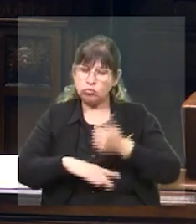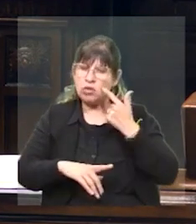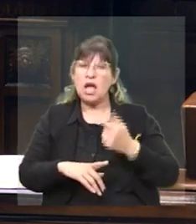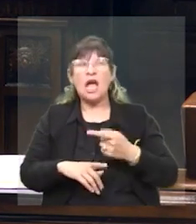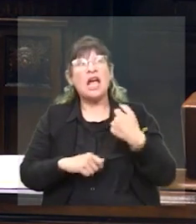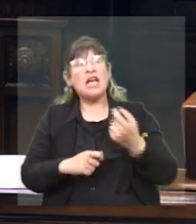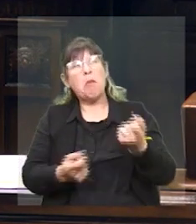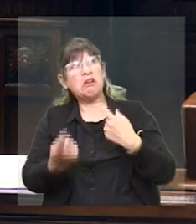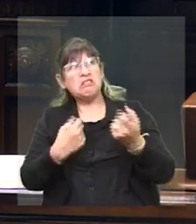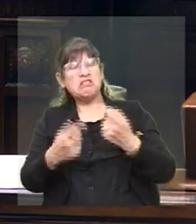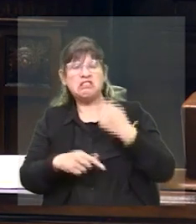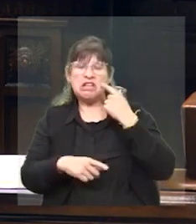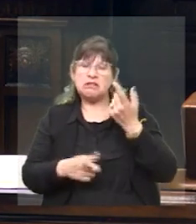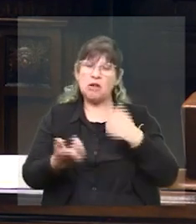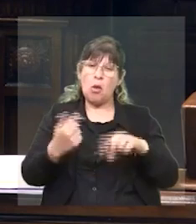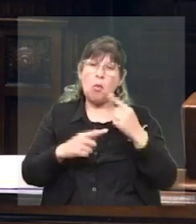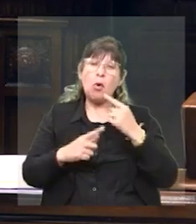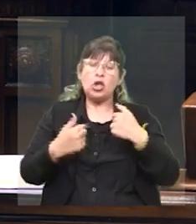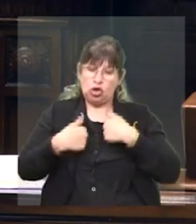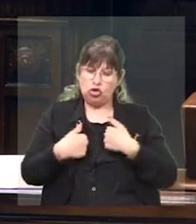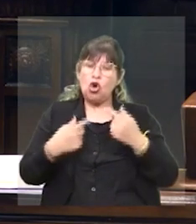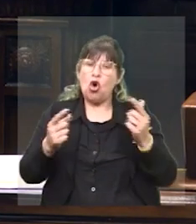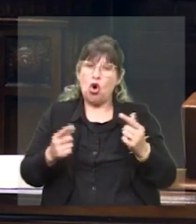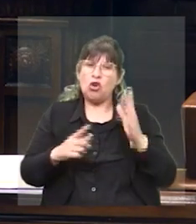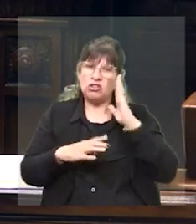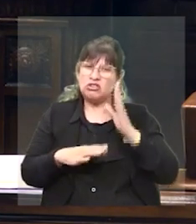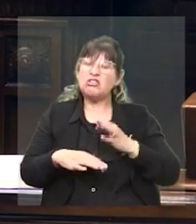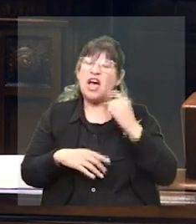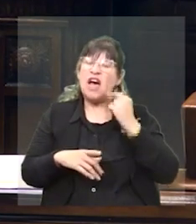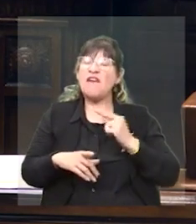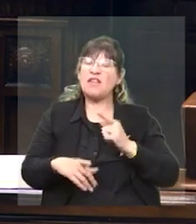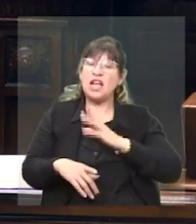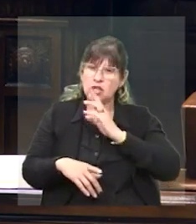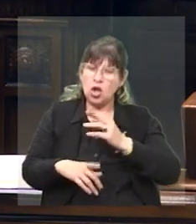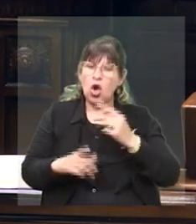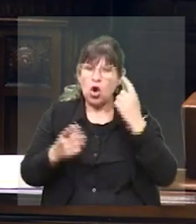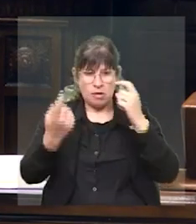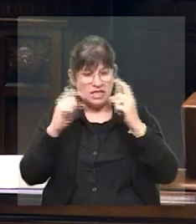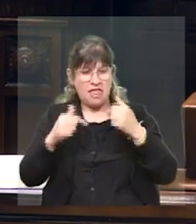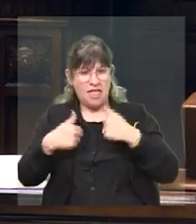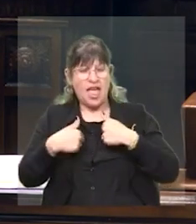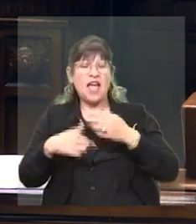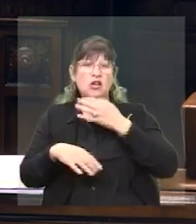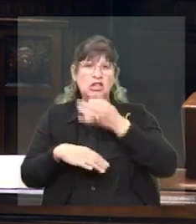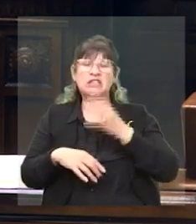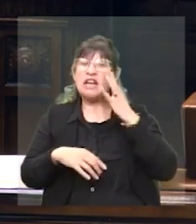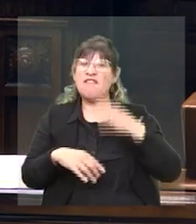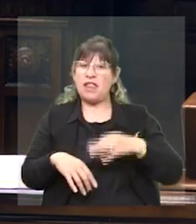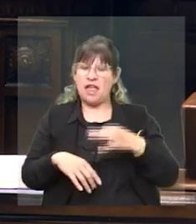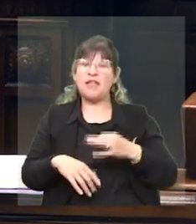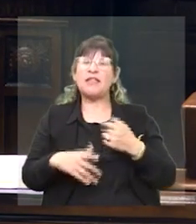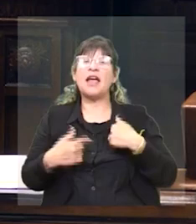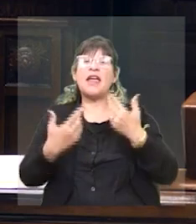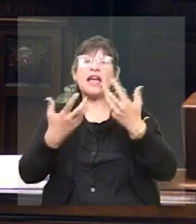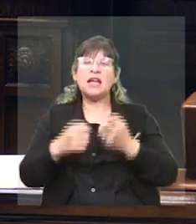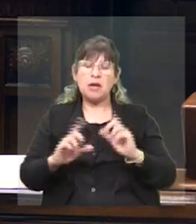de los que combaten porque yo lo haré yo lo sabré contestarles con mis ideas y mi verdad quisiéramos para